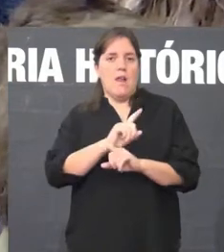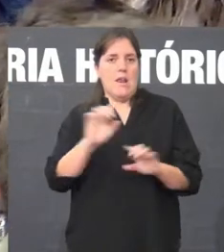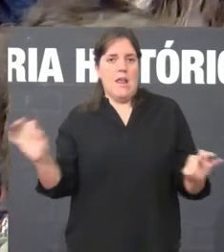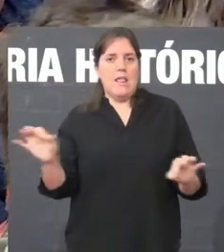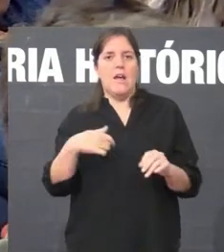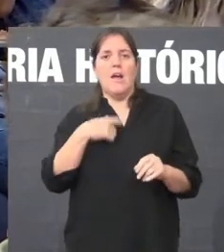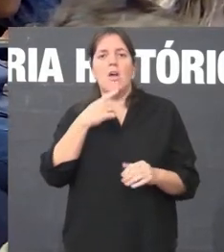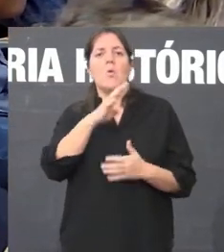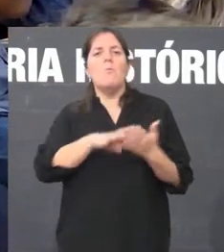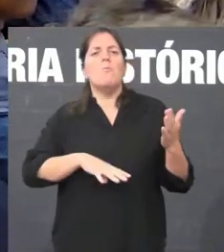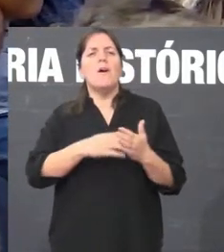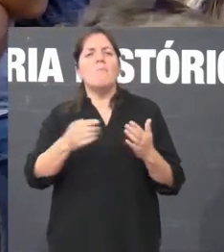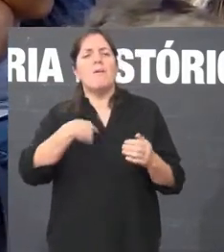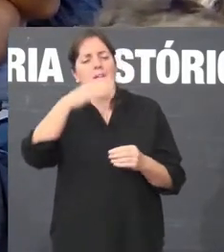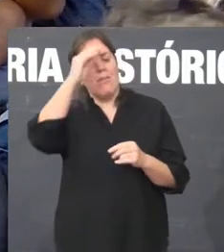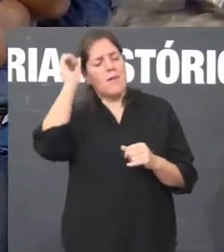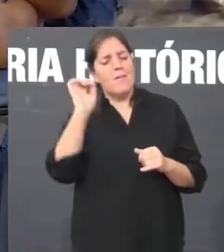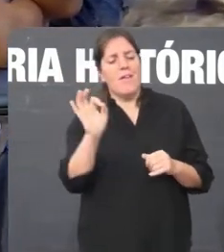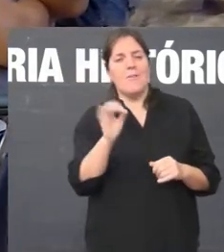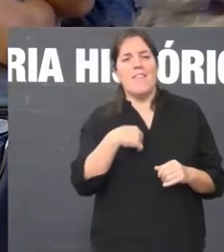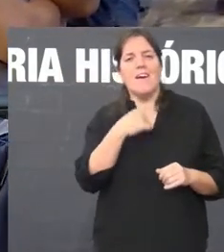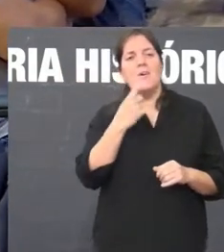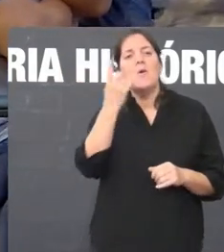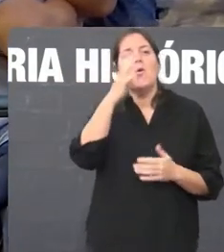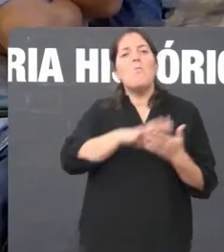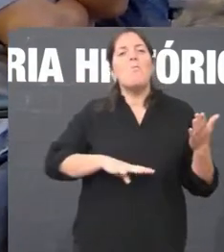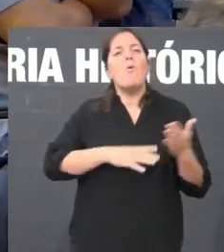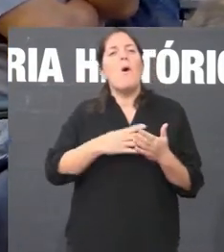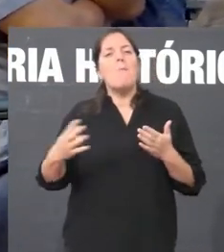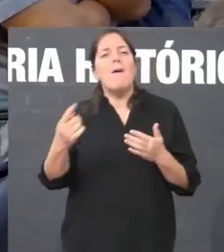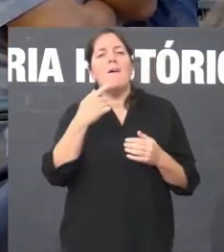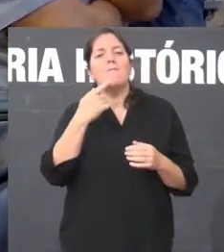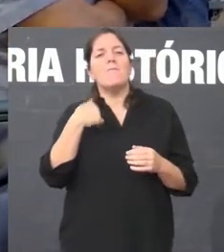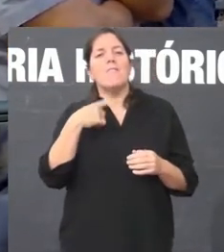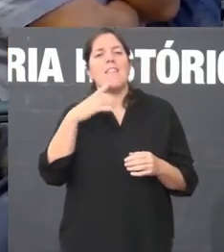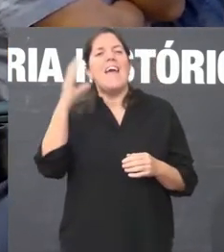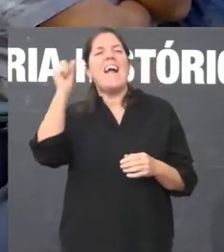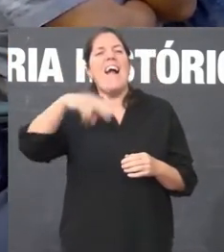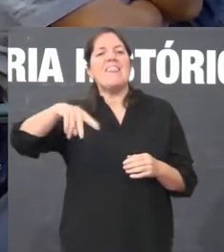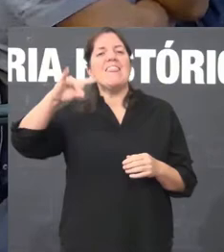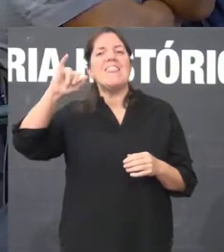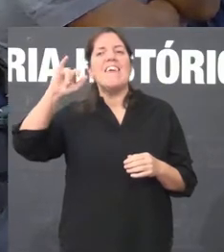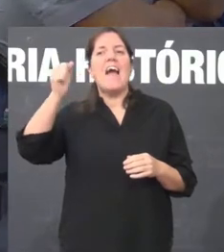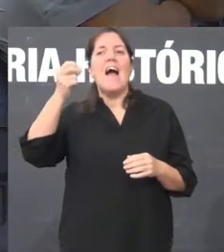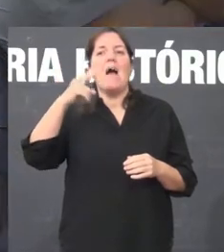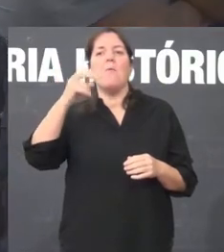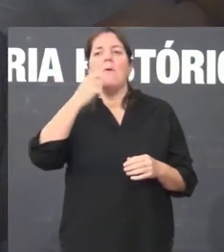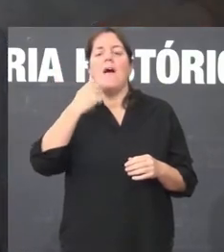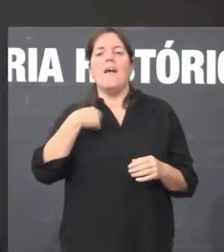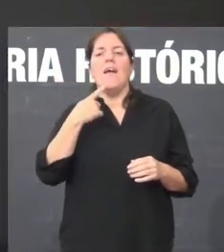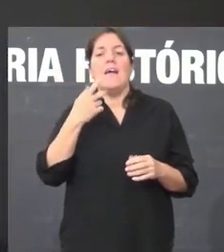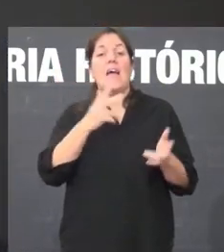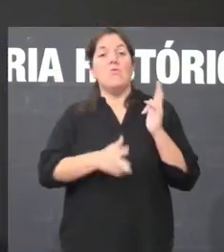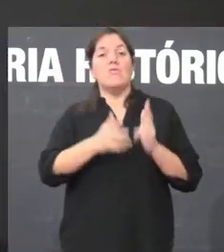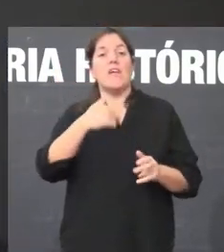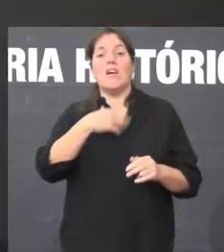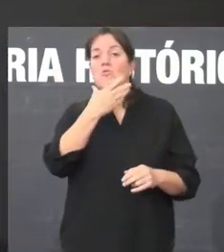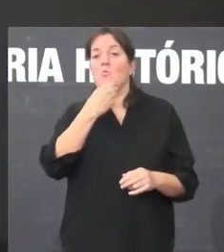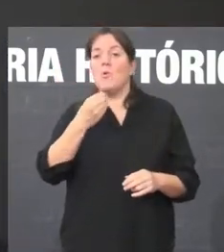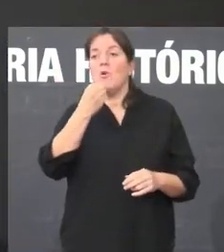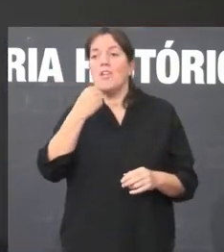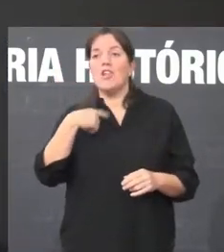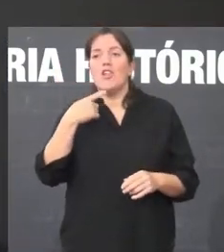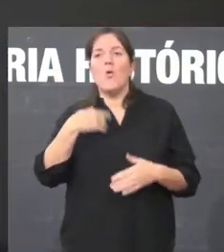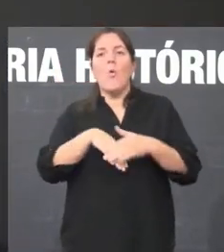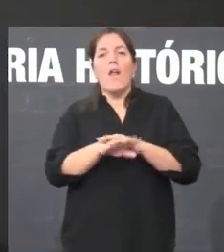poema, lo iba a traer y al final se me ha olvidado, ¿no? Un poema de Gandiaga, en euskera, que es muy chulo, lo tengo ahí en el